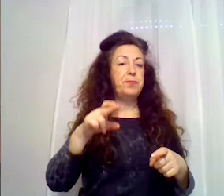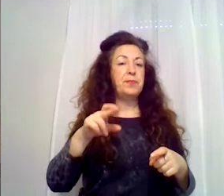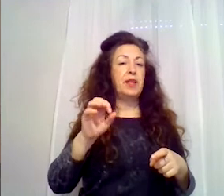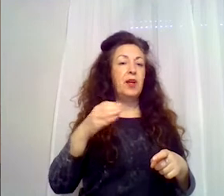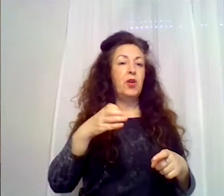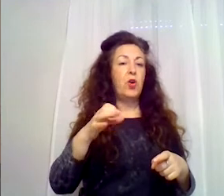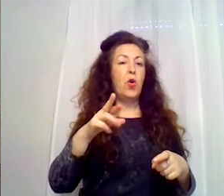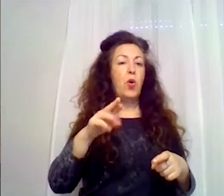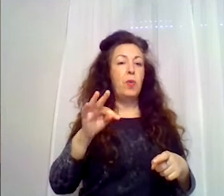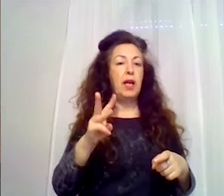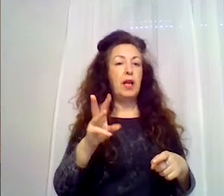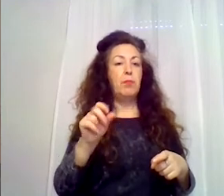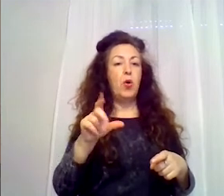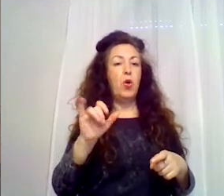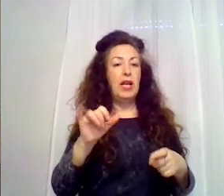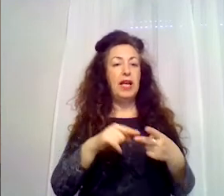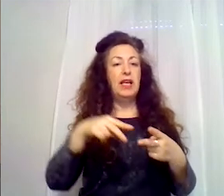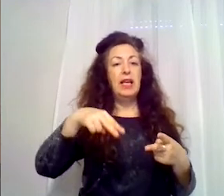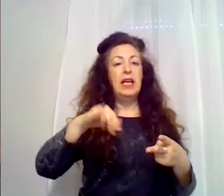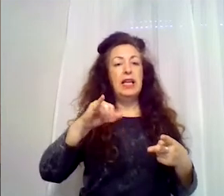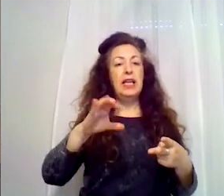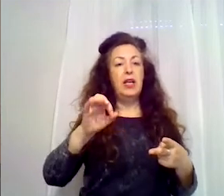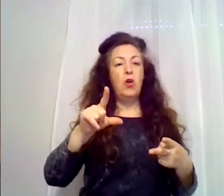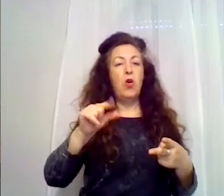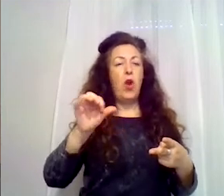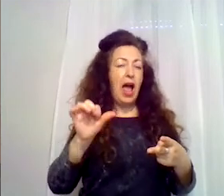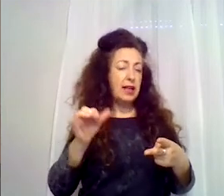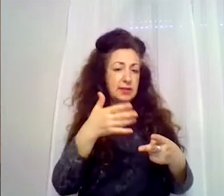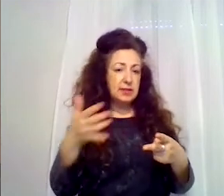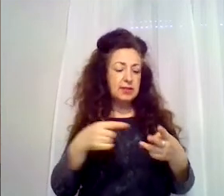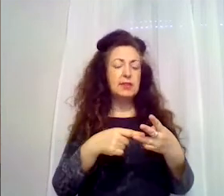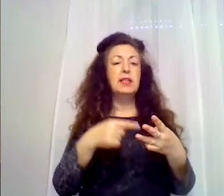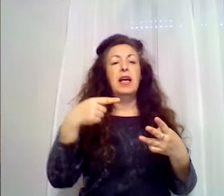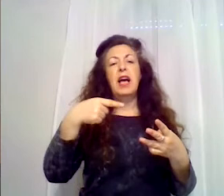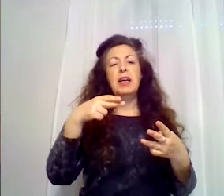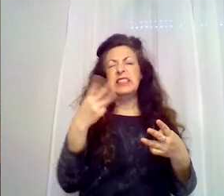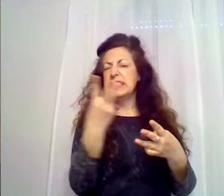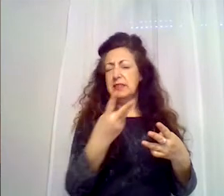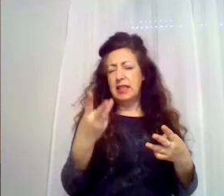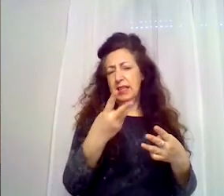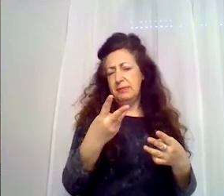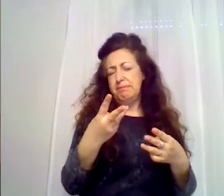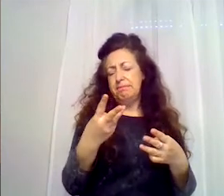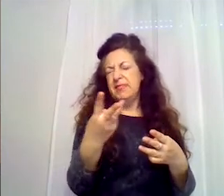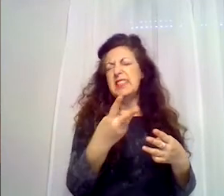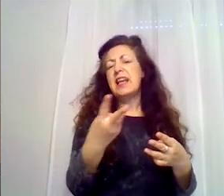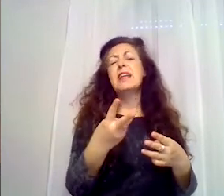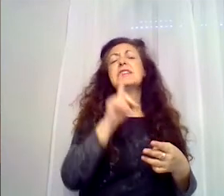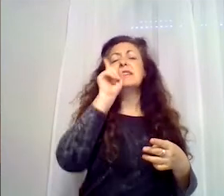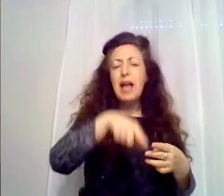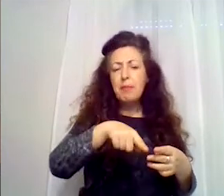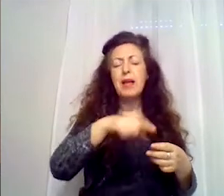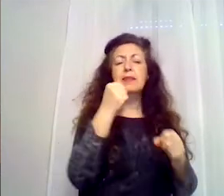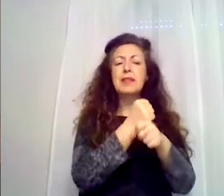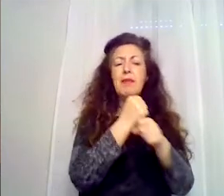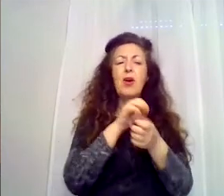El Duque es donde estaba este lugar. Y lo importante, lo curioso, es lo que sucede a partir de las